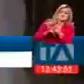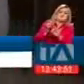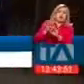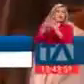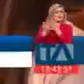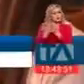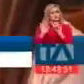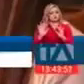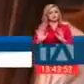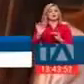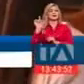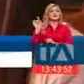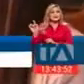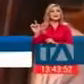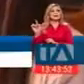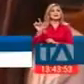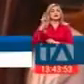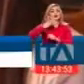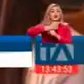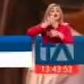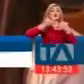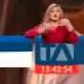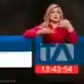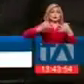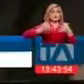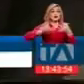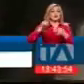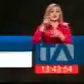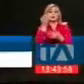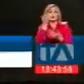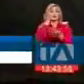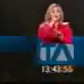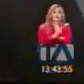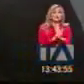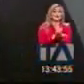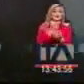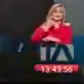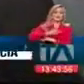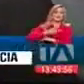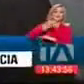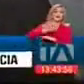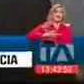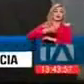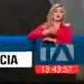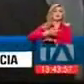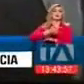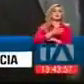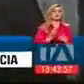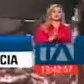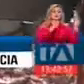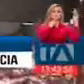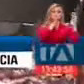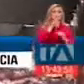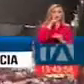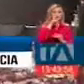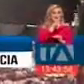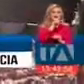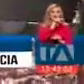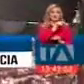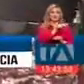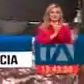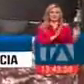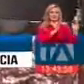condiciones. Gabriela Pazmiño, según la orden judicial, debe presentarse diariamente ante la unidad de flagrancia. Y para comenzar a cumplir